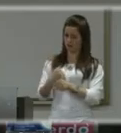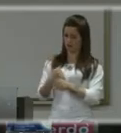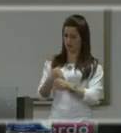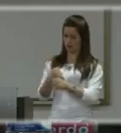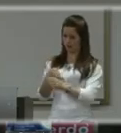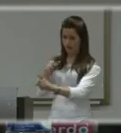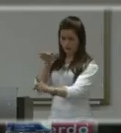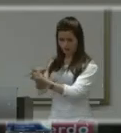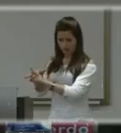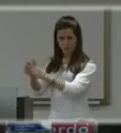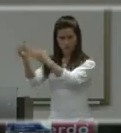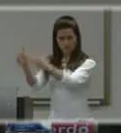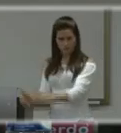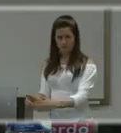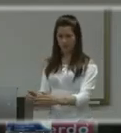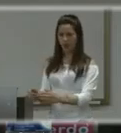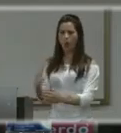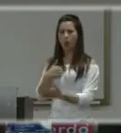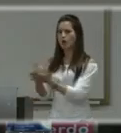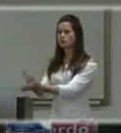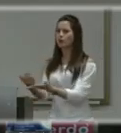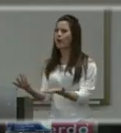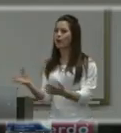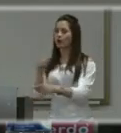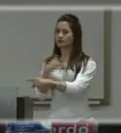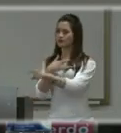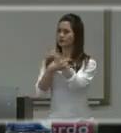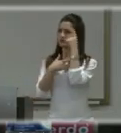respetaba los derechos humanos de las personas con discapacidad.